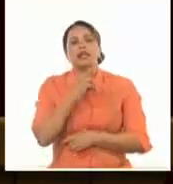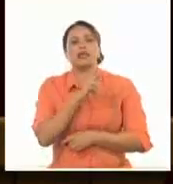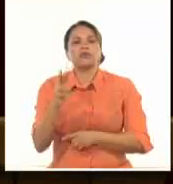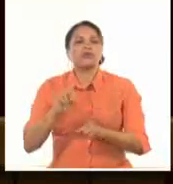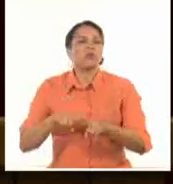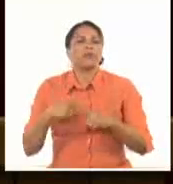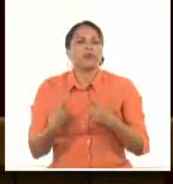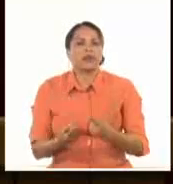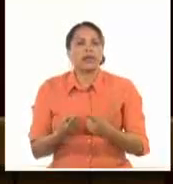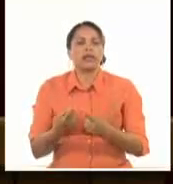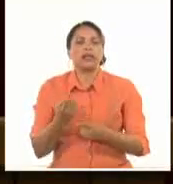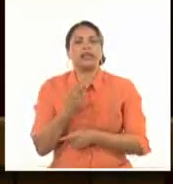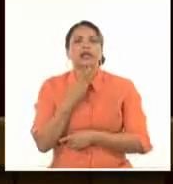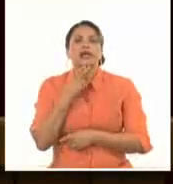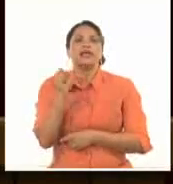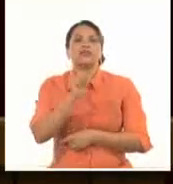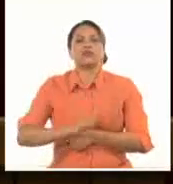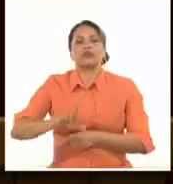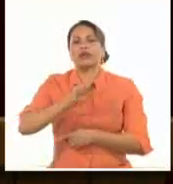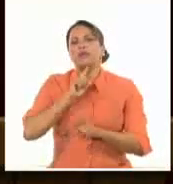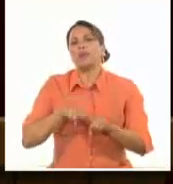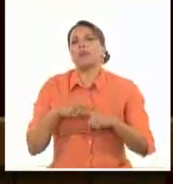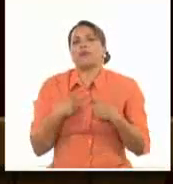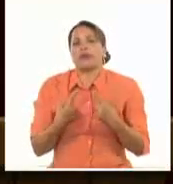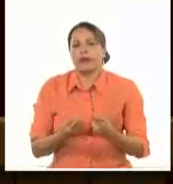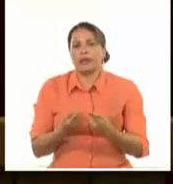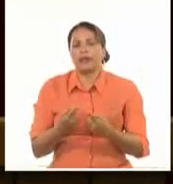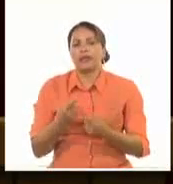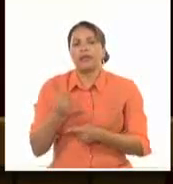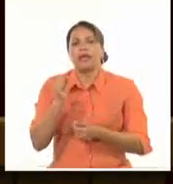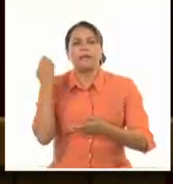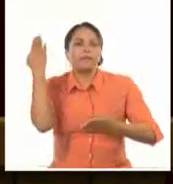qué el socialismo y también por qué el bloqueo.